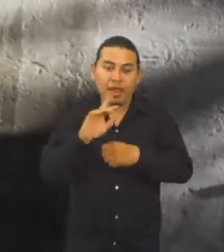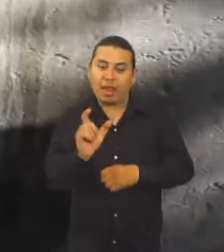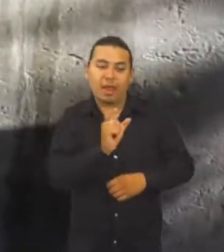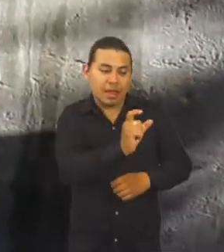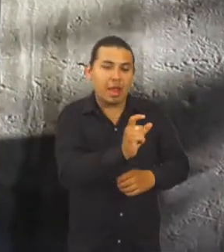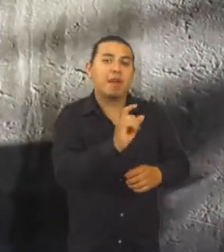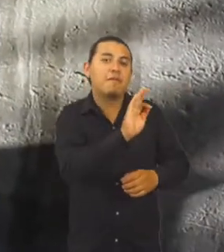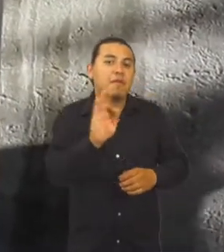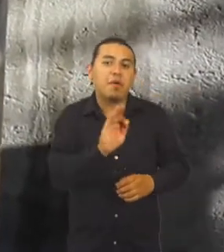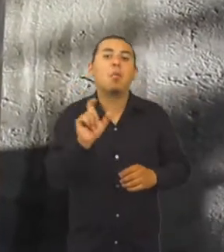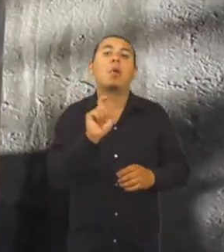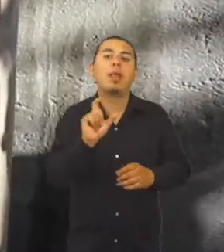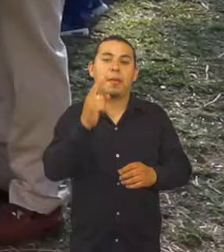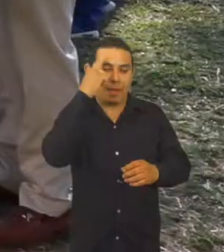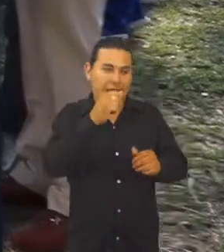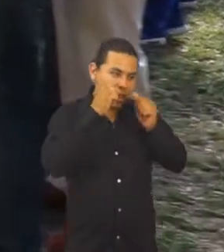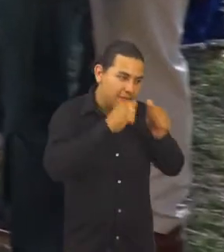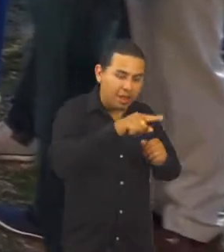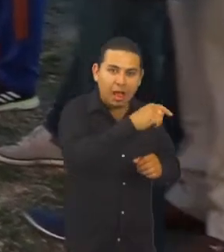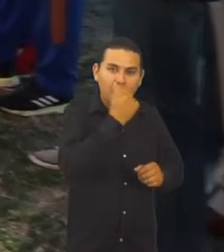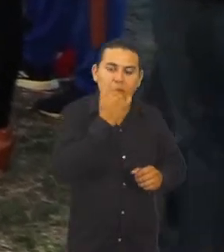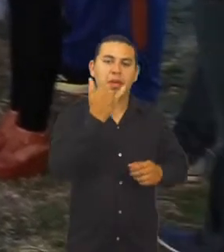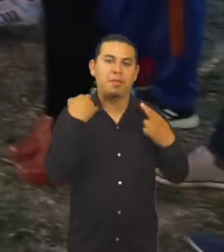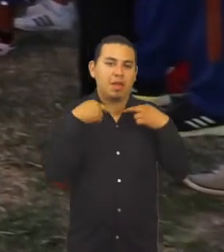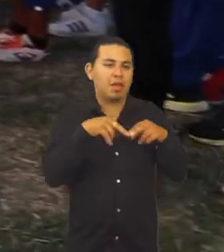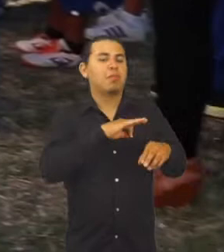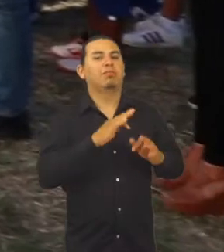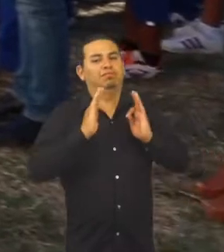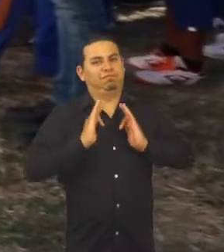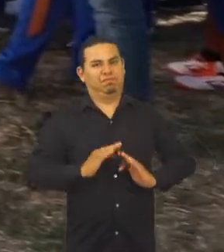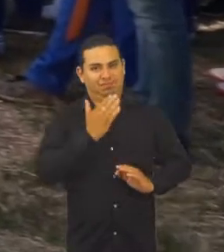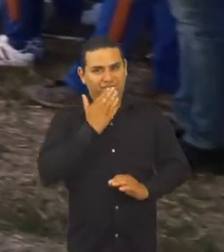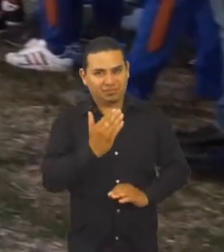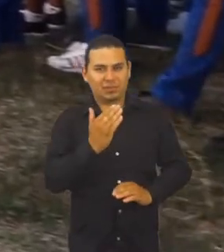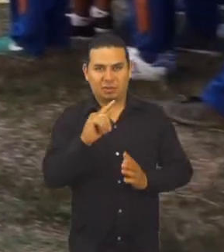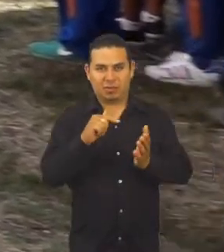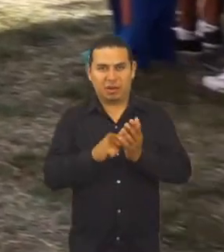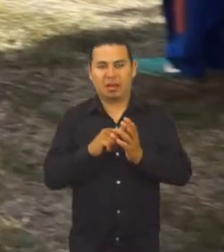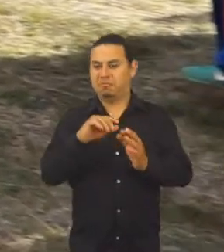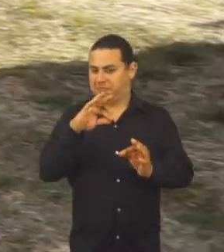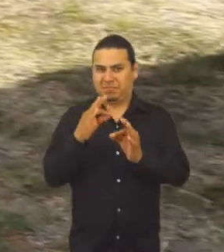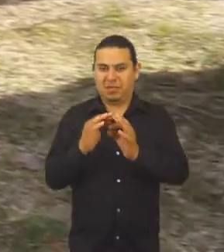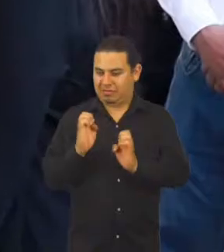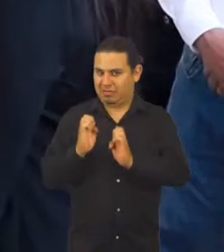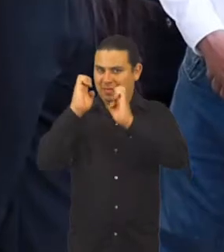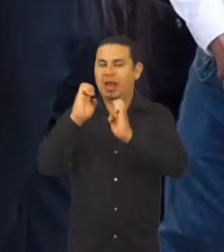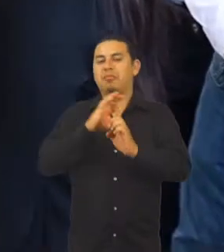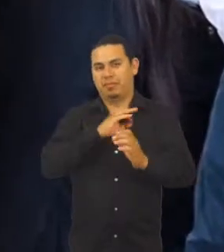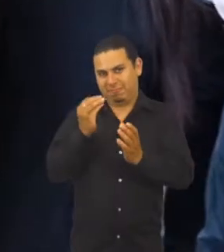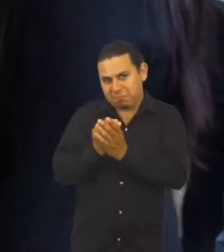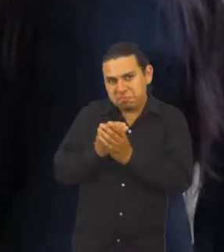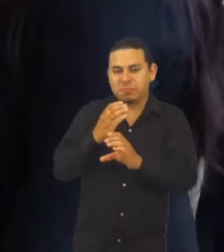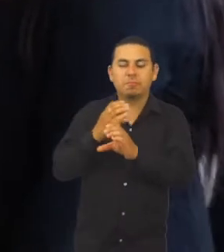para darle una atención a los alumnos y catedráticos de esta escuela. Y pues culminamos principalmente con